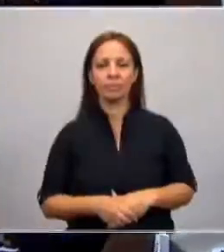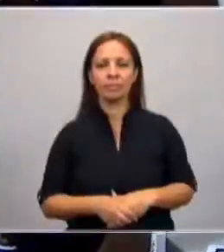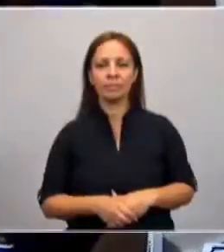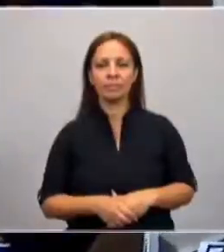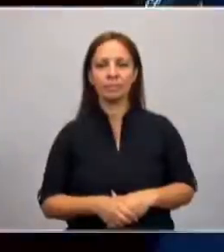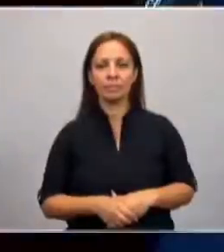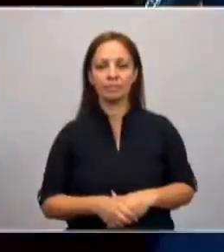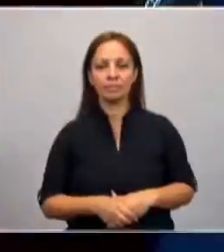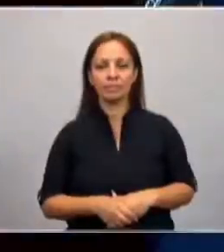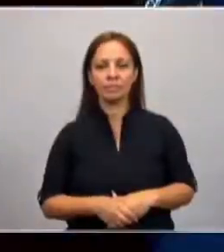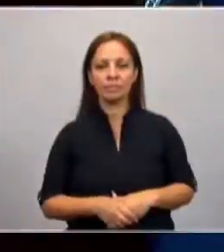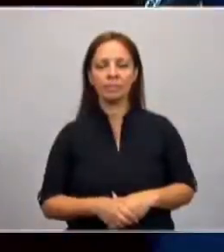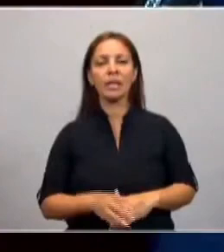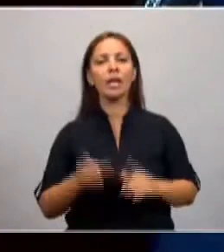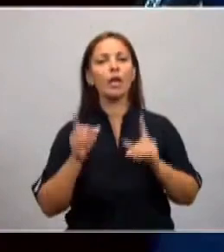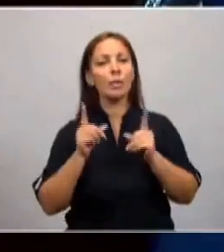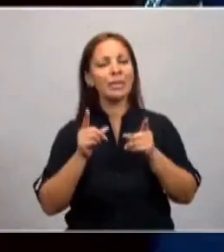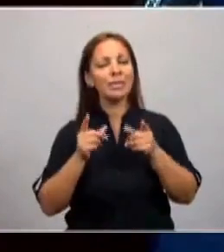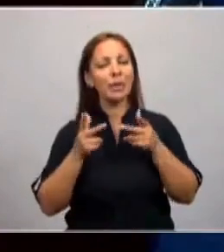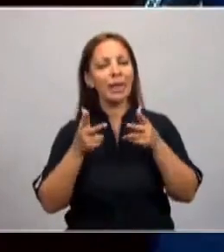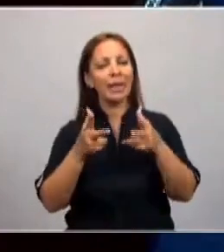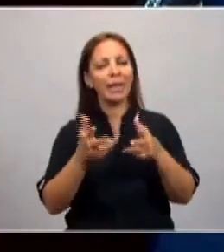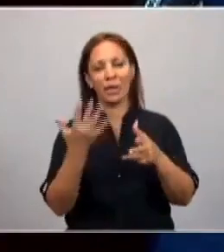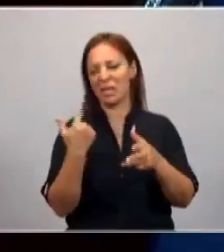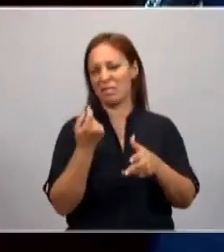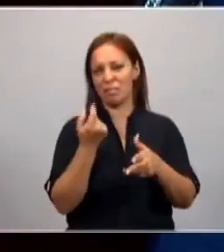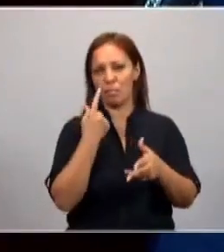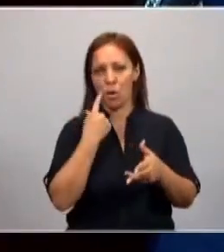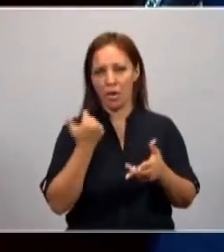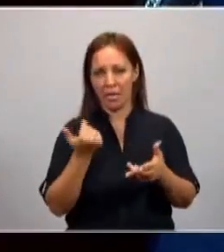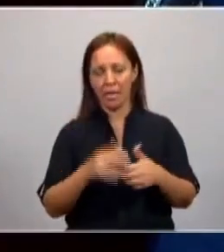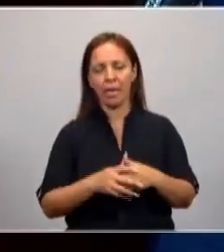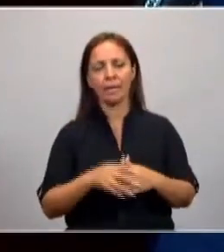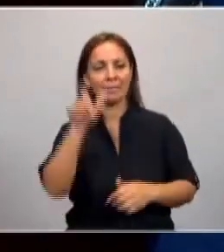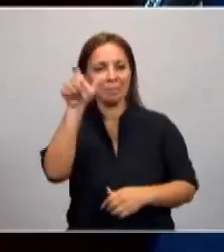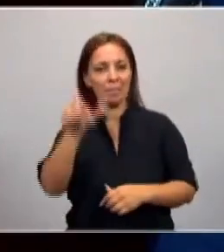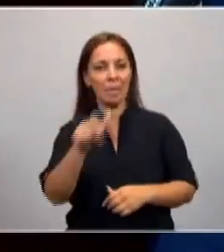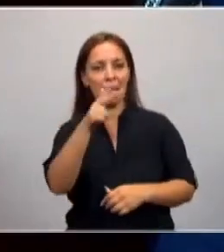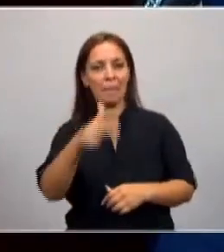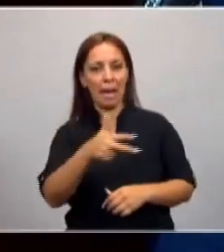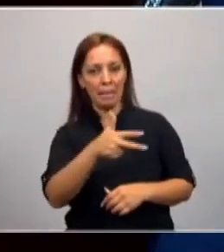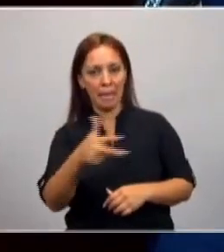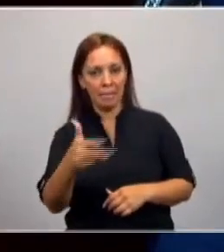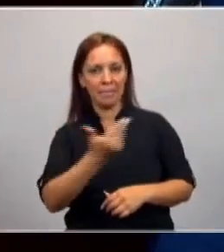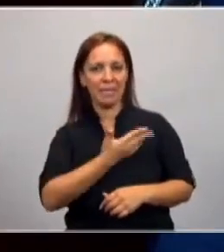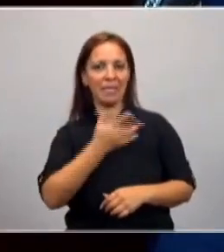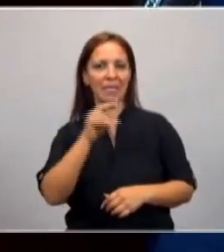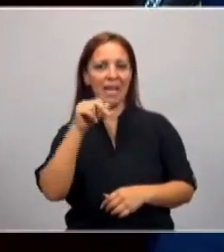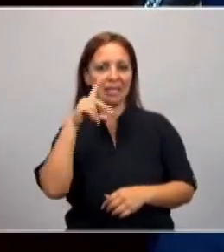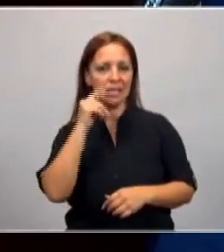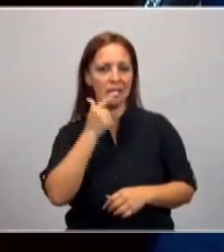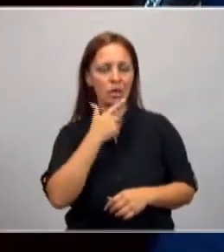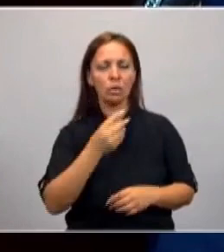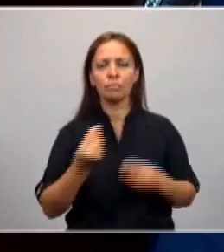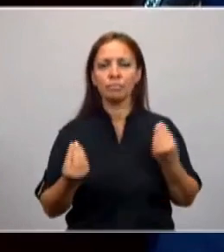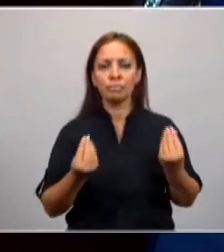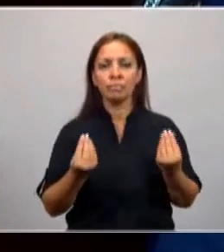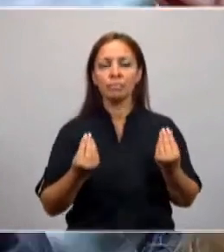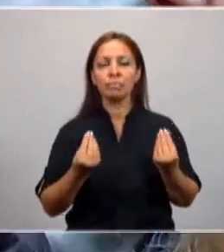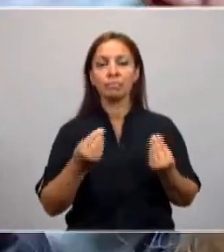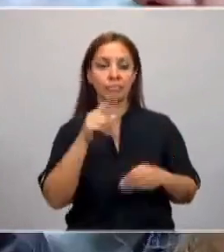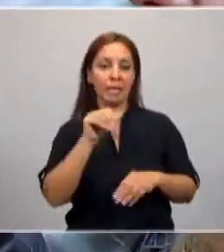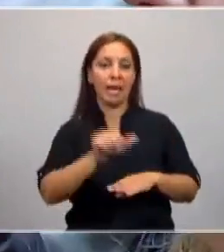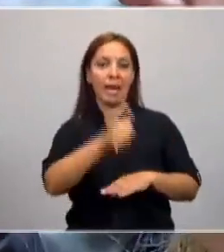También, como bien dijo hace pocos días el Papa Francisco, la legitimidad de origen que otorga haber ganado